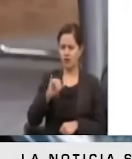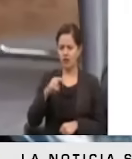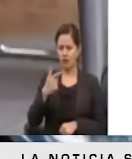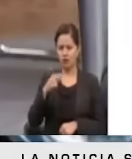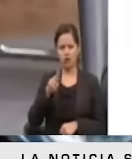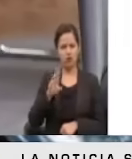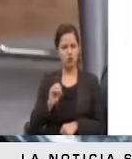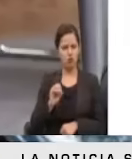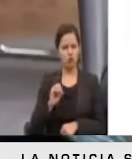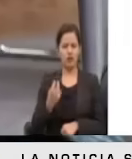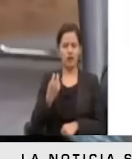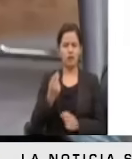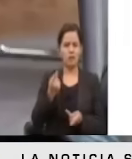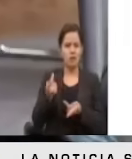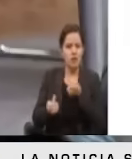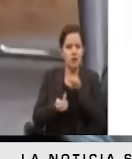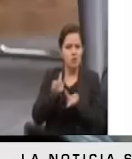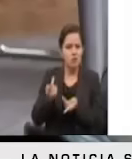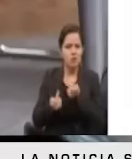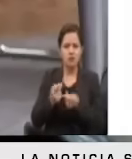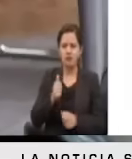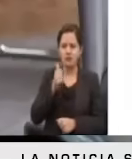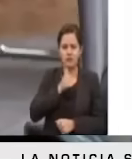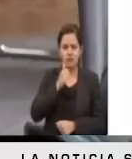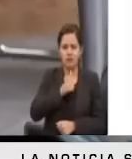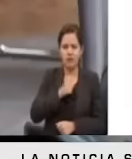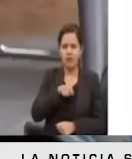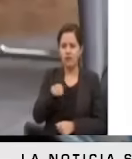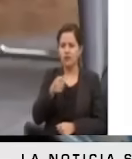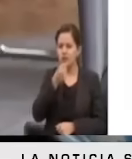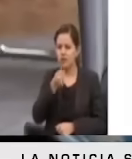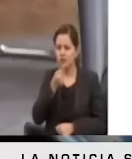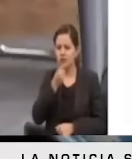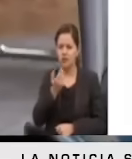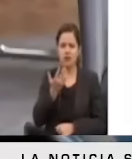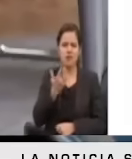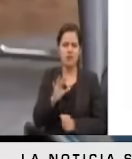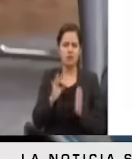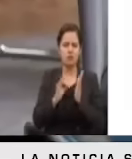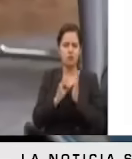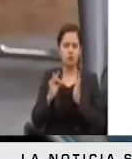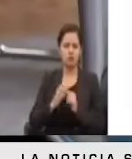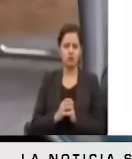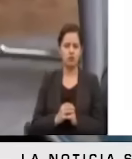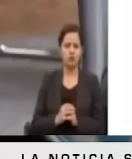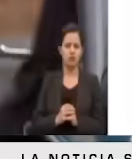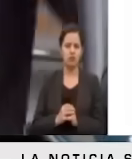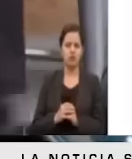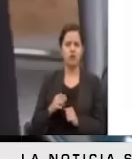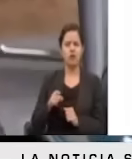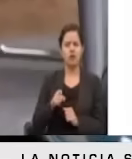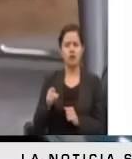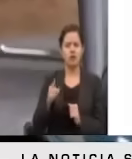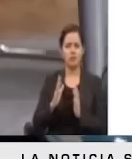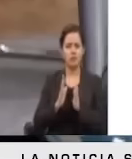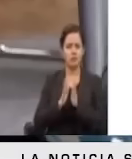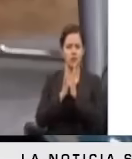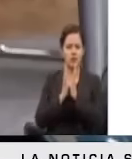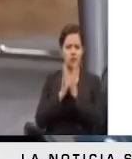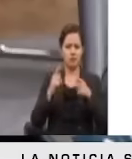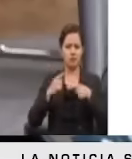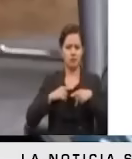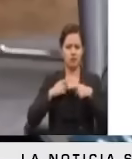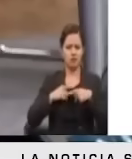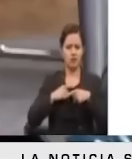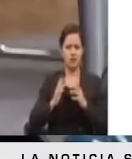El señor Ninguno es el que encabeza todas las encuestas en el Frente Amplio contra México. Le lleva 10 puntos a la persona que está participando más cercana.